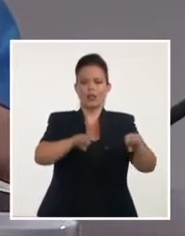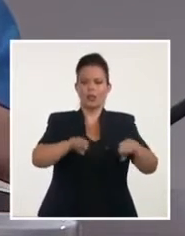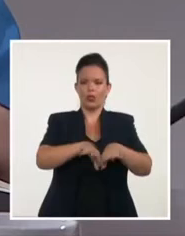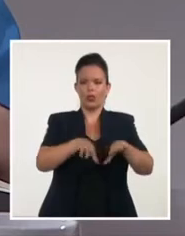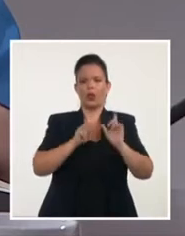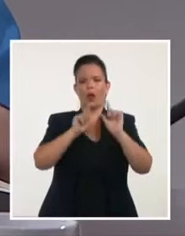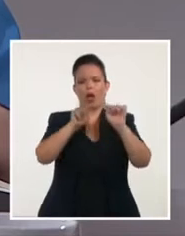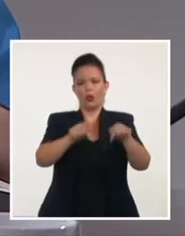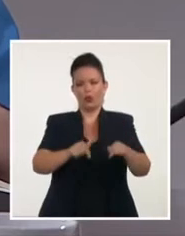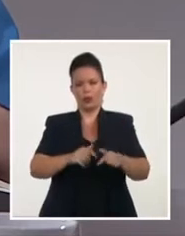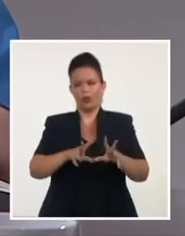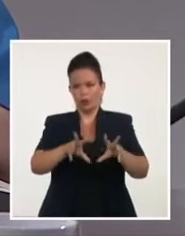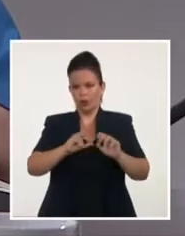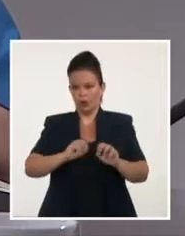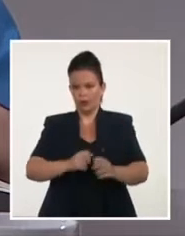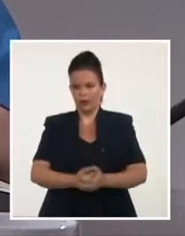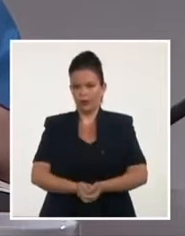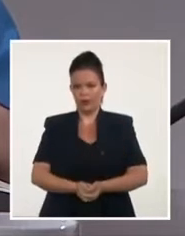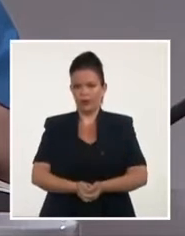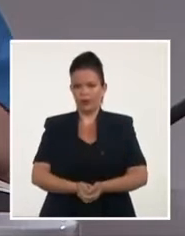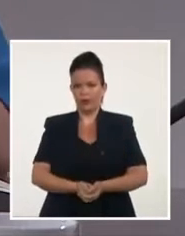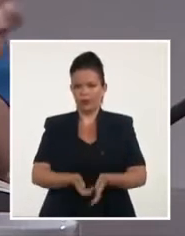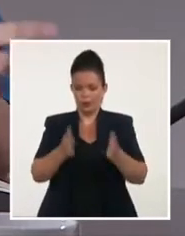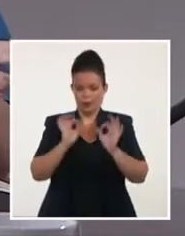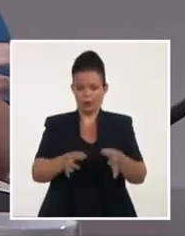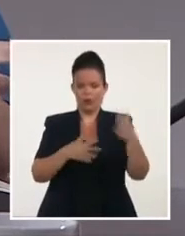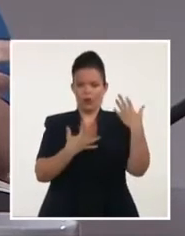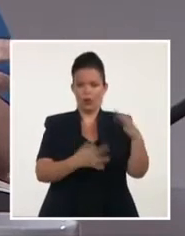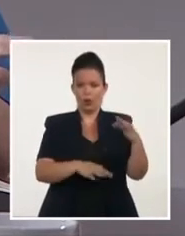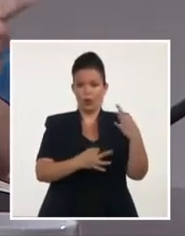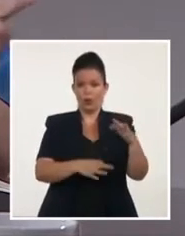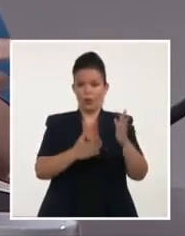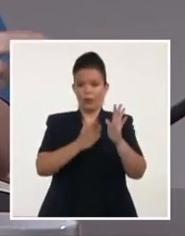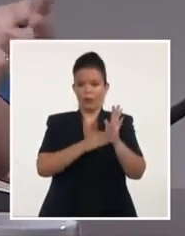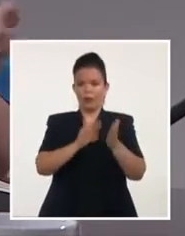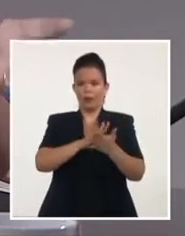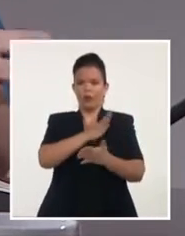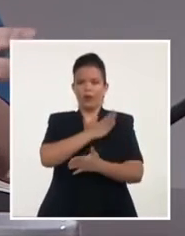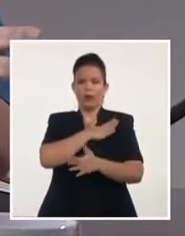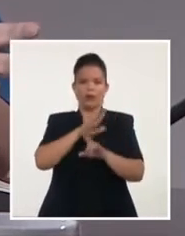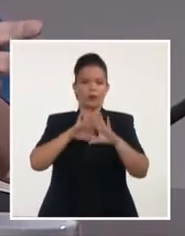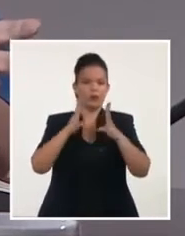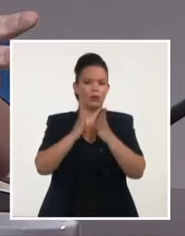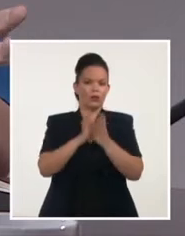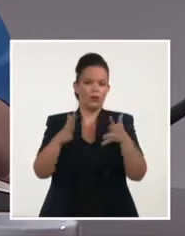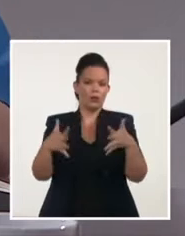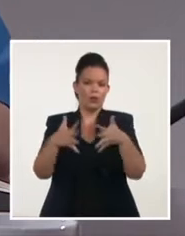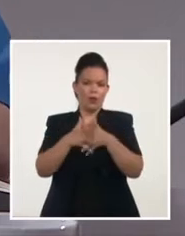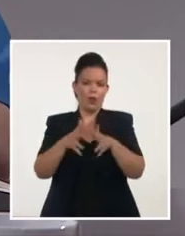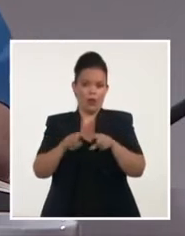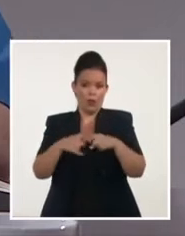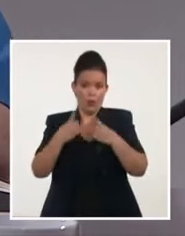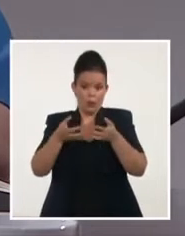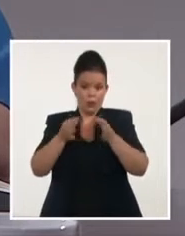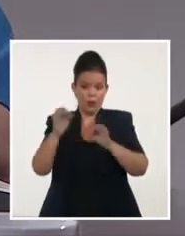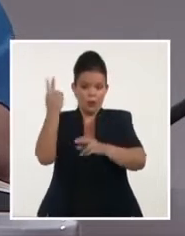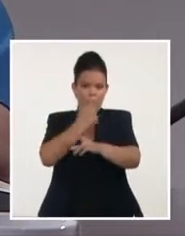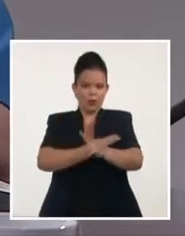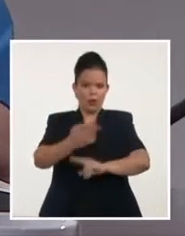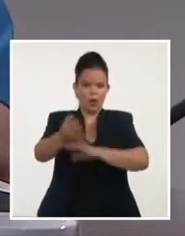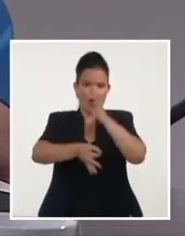en este documento de marzo hay cosas que tienen que ver con todo esto, de lo que tú antecedías, o sea,